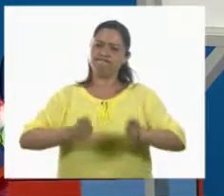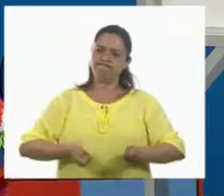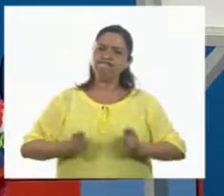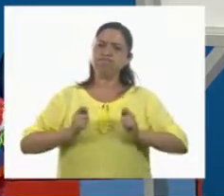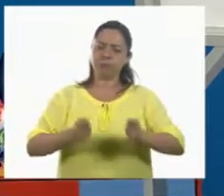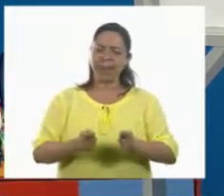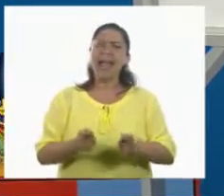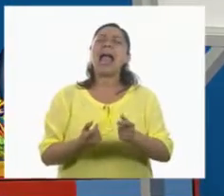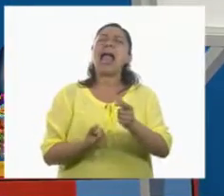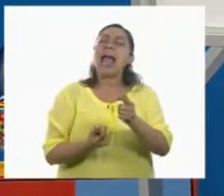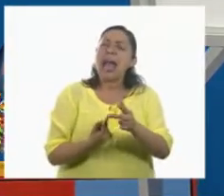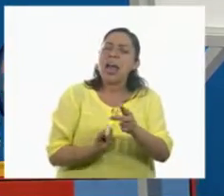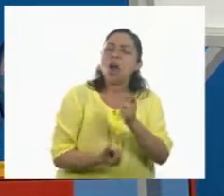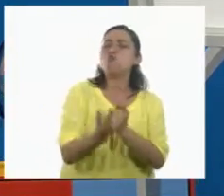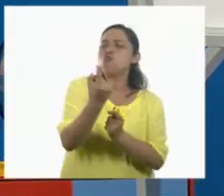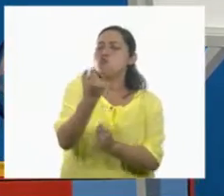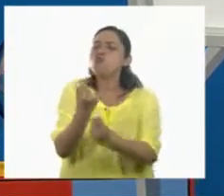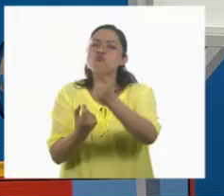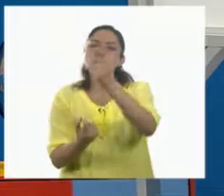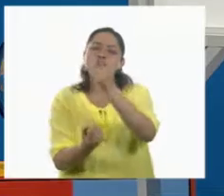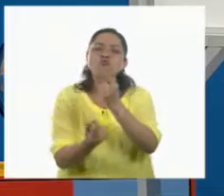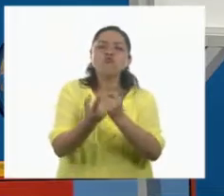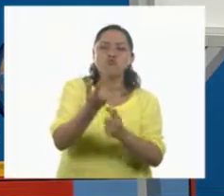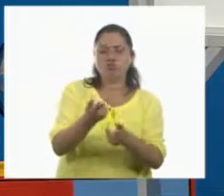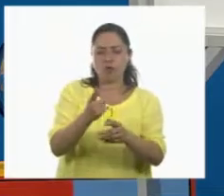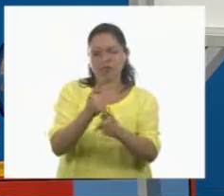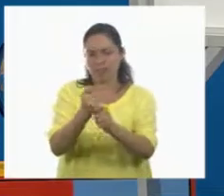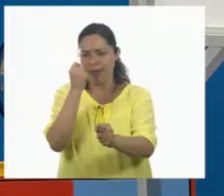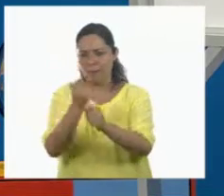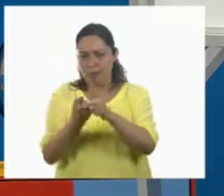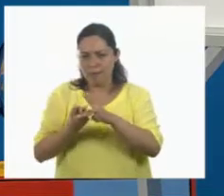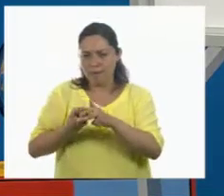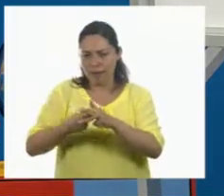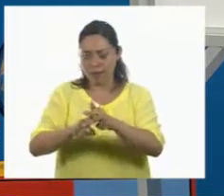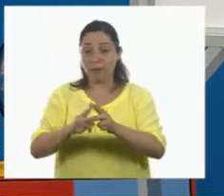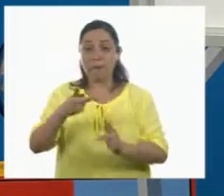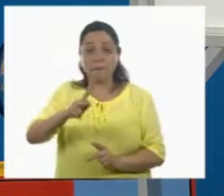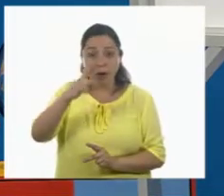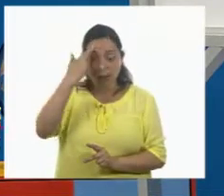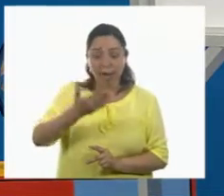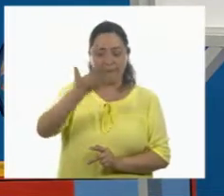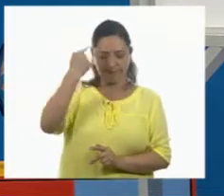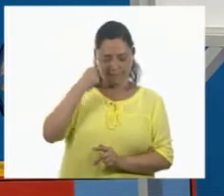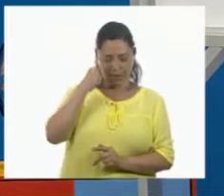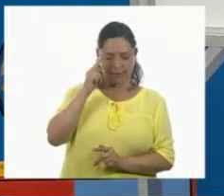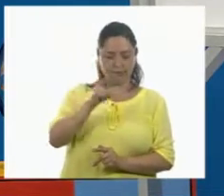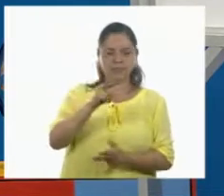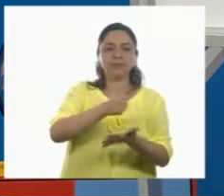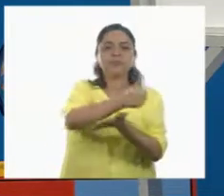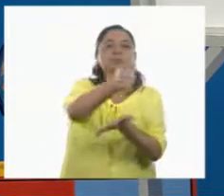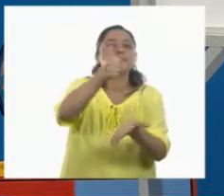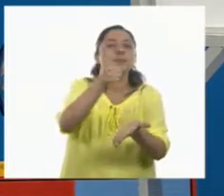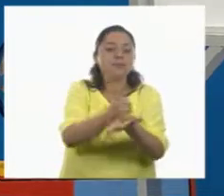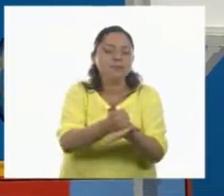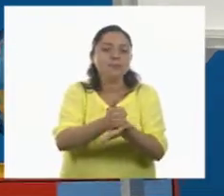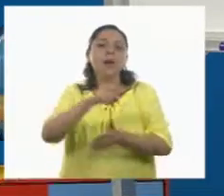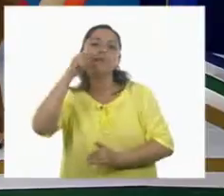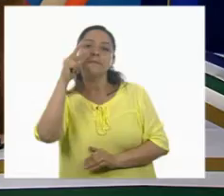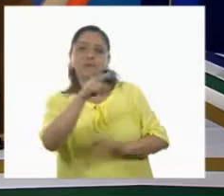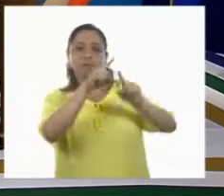surgir. Pero ¿qué les parece si nos vamos un poquito más a detalle de cómo era la vida en la ciudad? Sí. Sí. Vámonos al